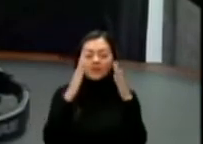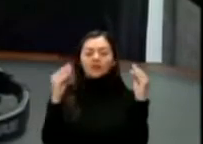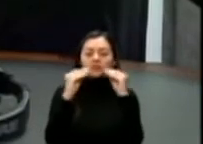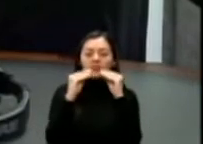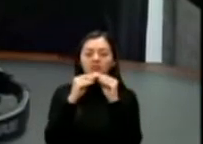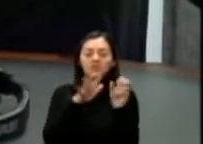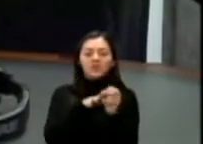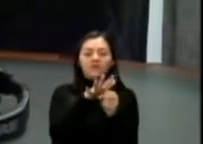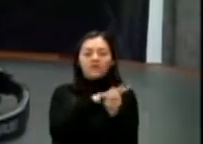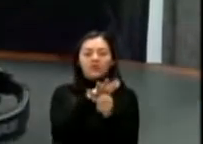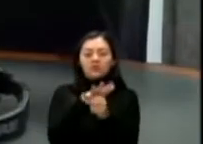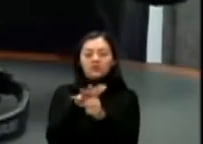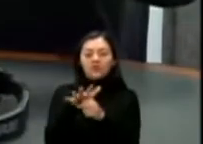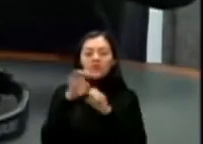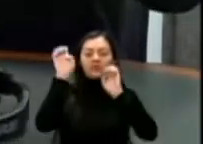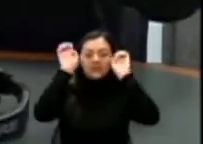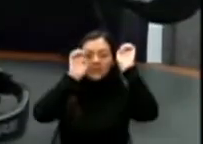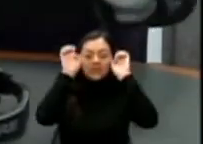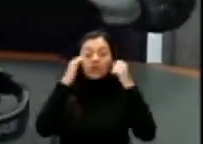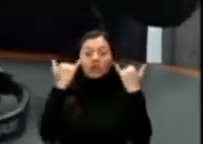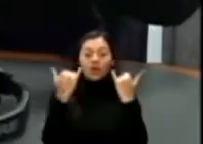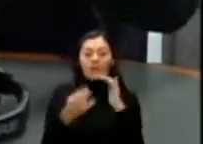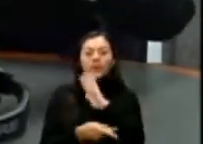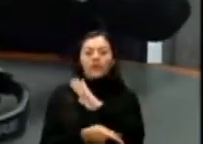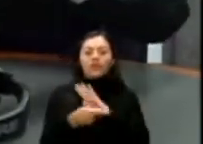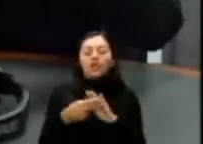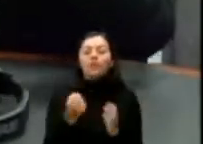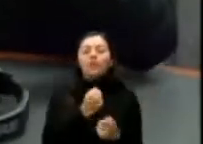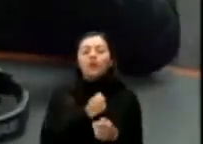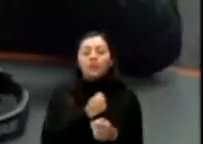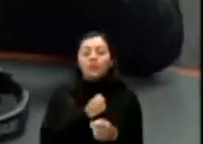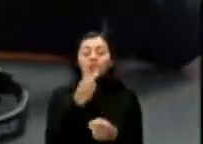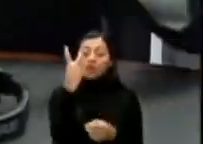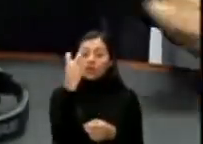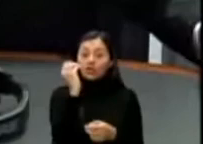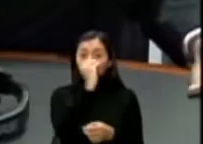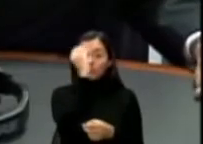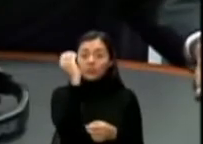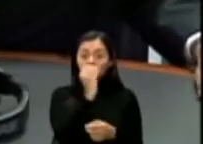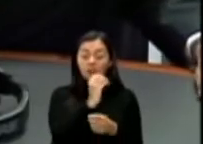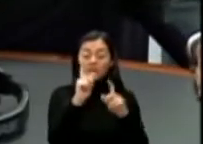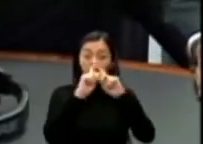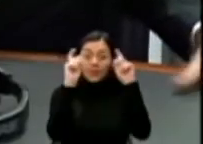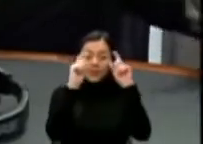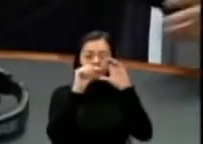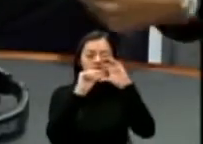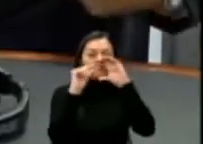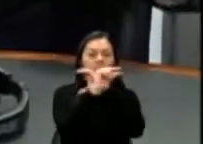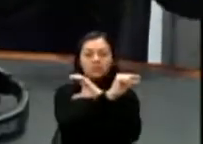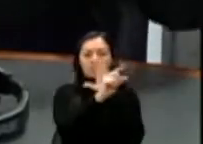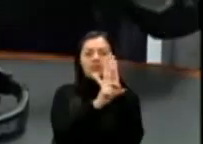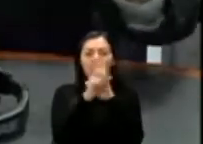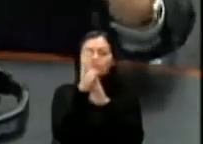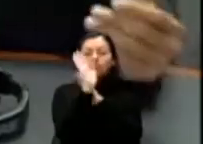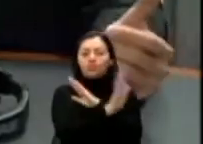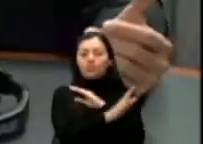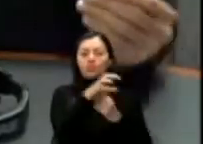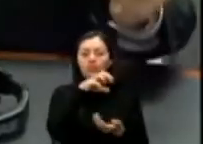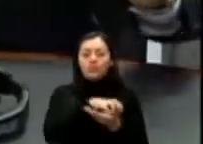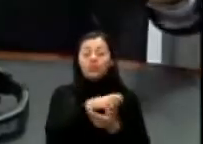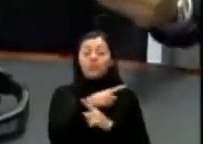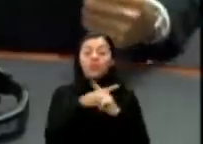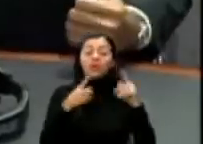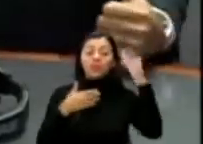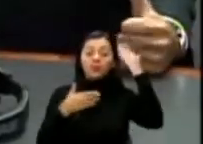de las áreas estratégicas es ahora el petróleo es nuestro y 12 por ciento unas presiones privadas se quedarán para desarrollo local ahí entra la política